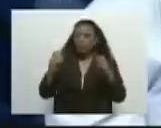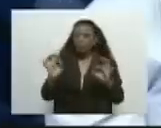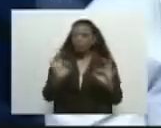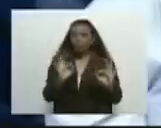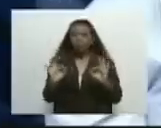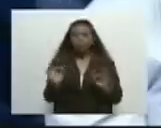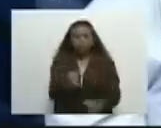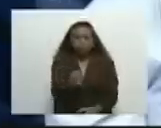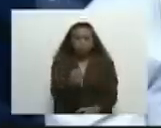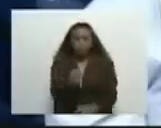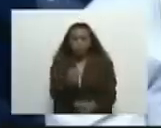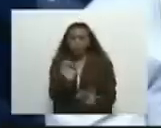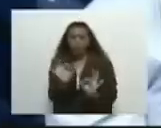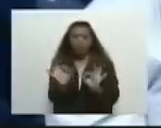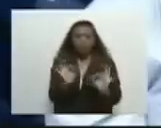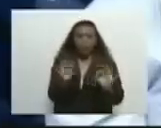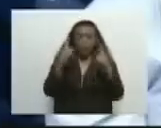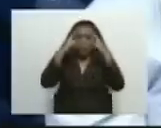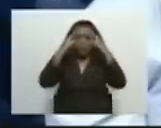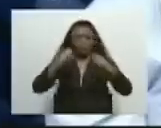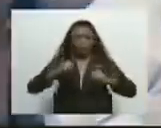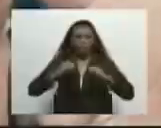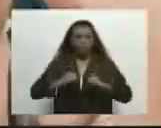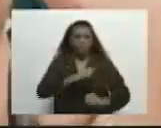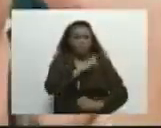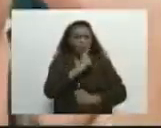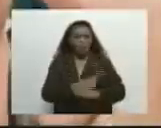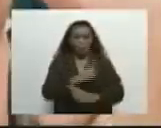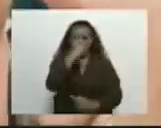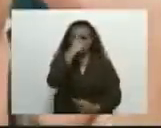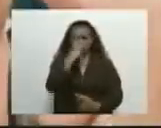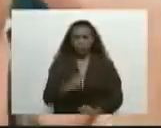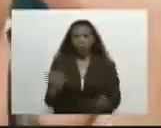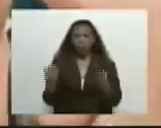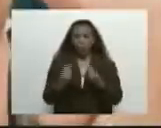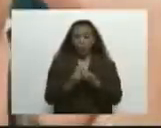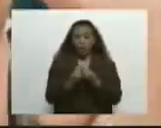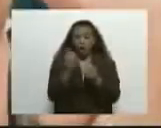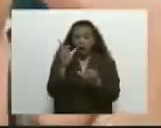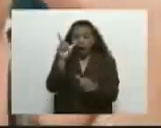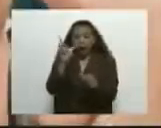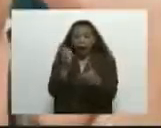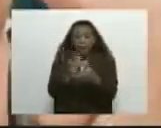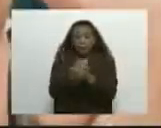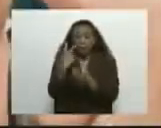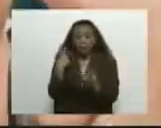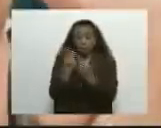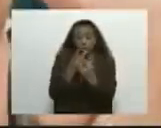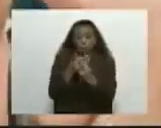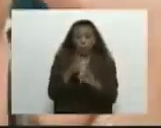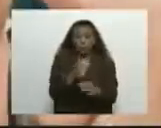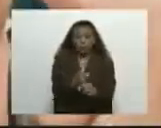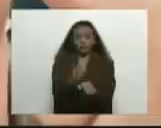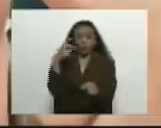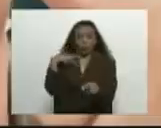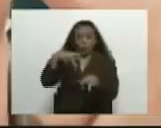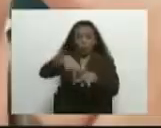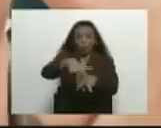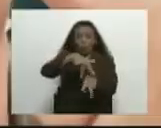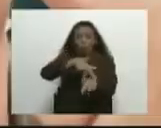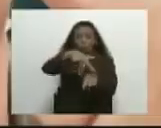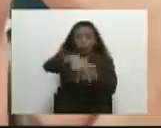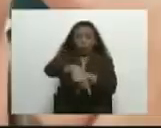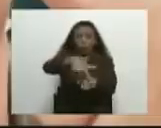aplomo, entereza, templanza, junto al compañero Sergio Hernández, supieron